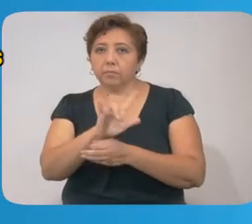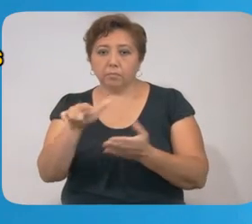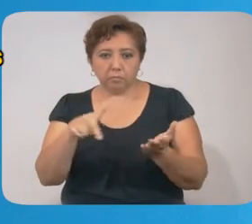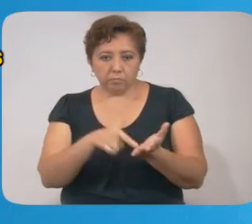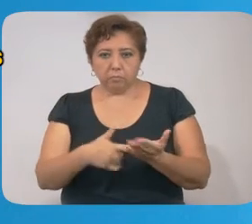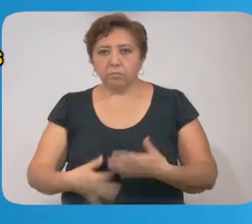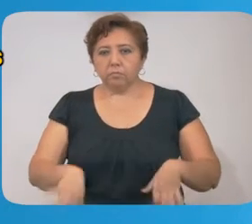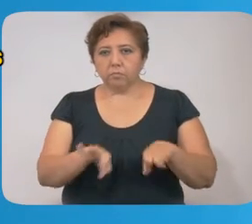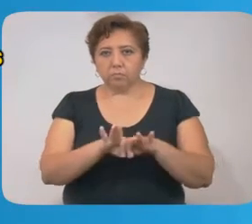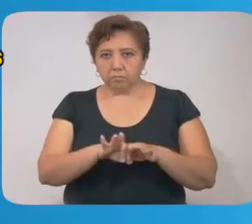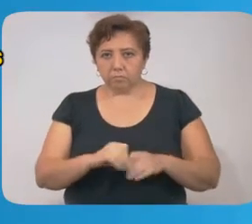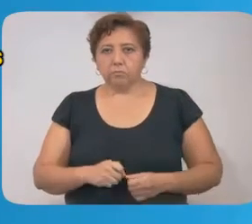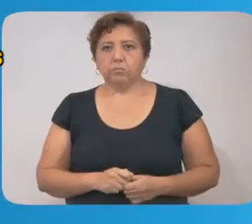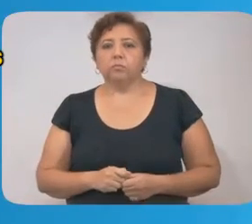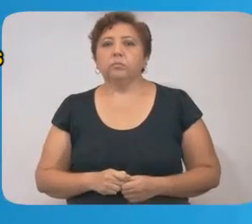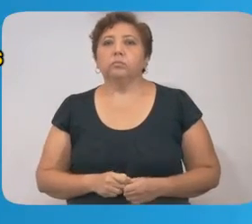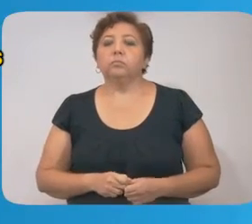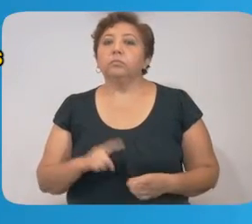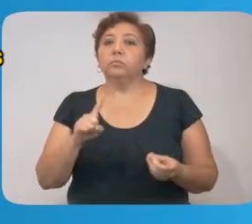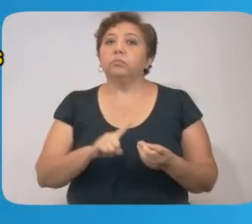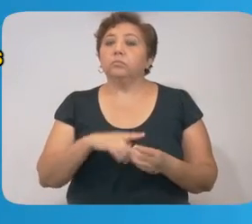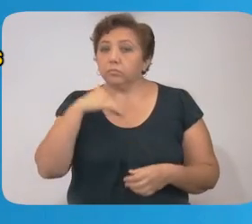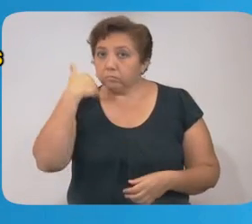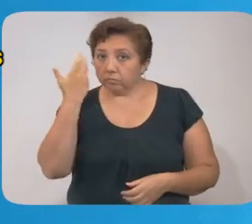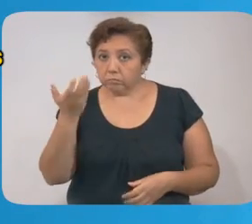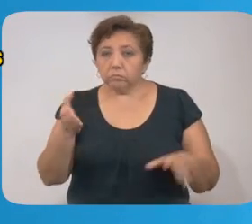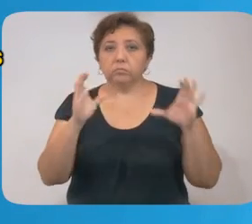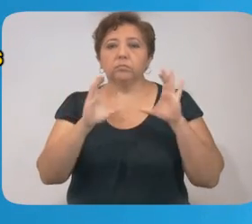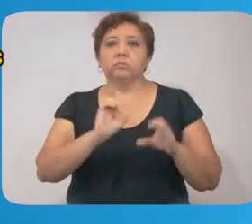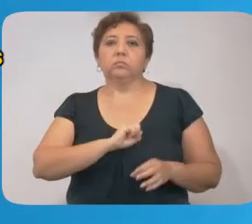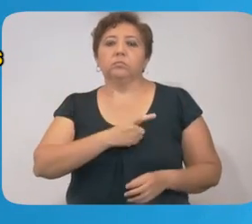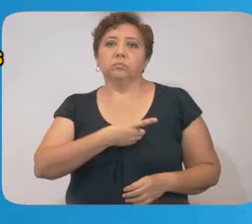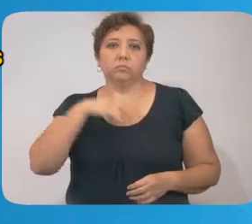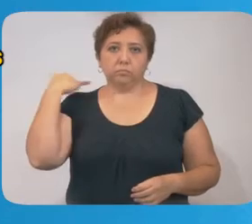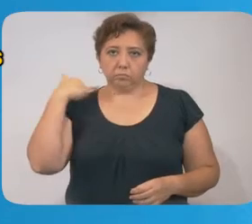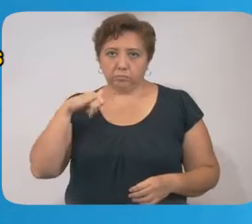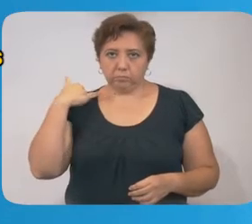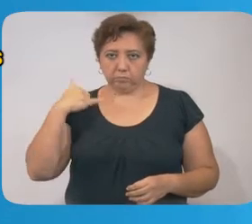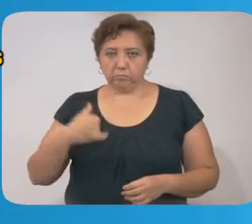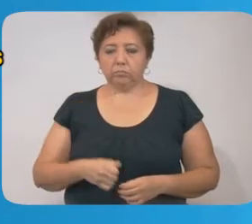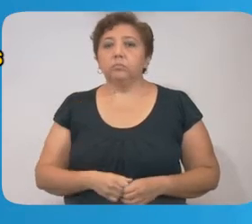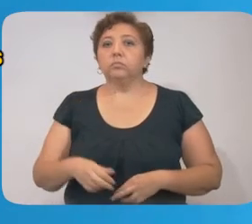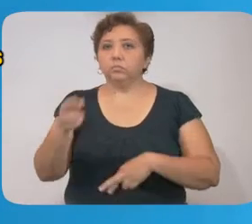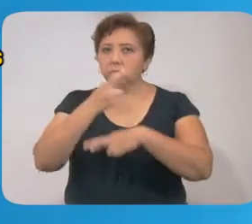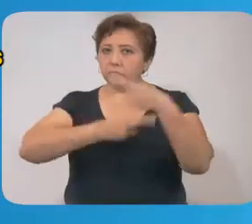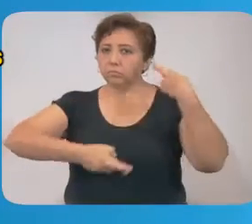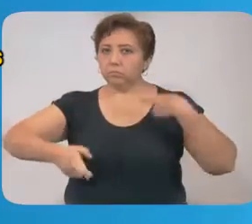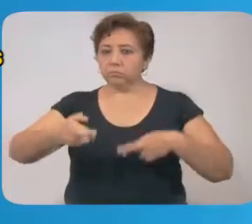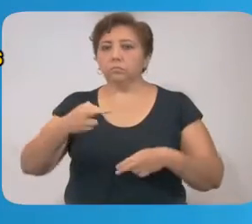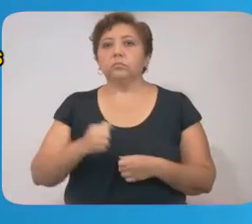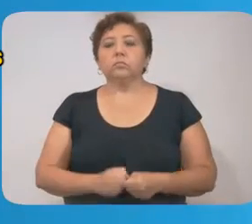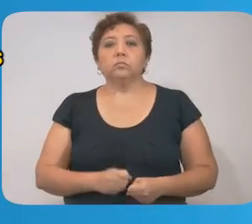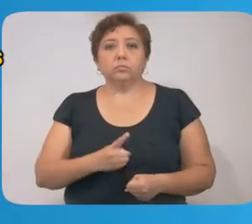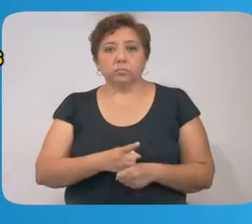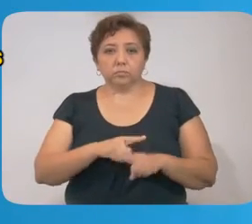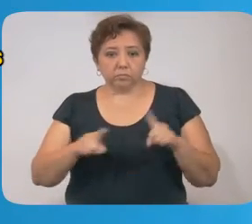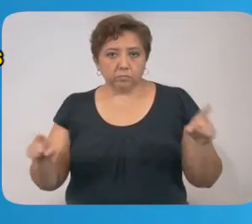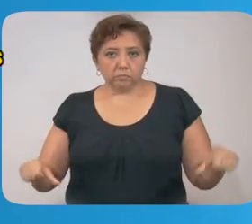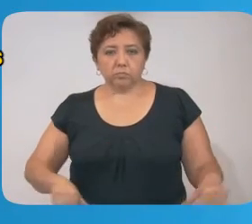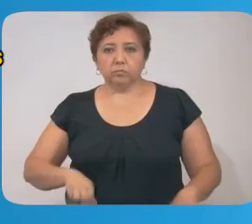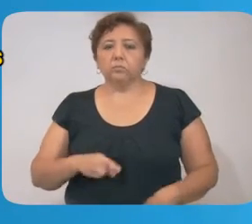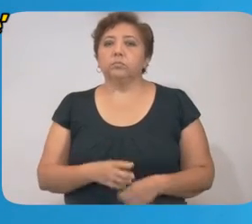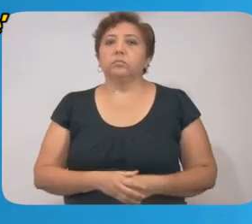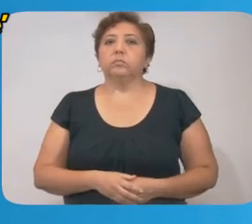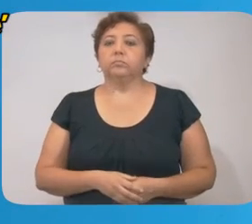lugares determinados y estratégicos, con el objetivo de proteger la salud de los yucatecos y preparar un retorno seguro a diversas